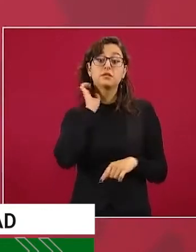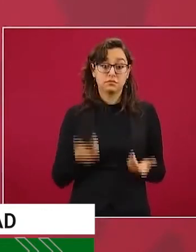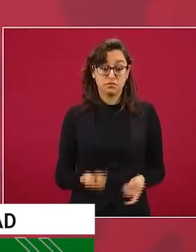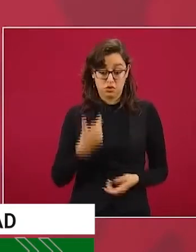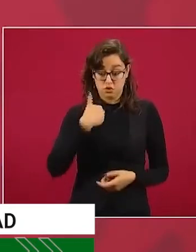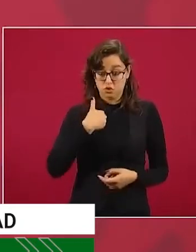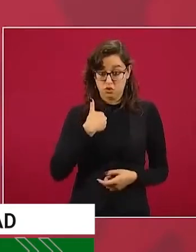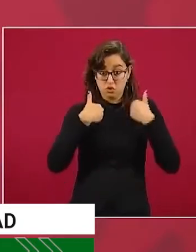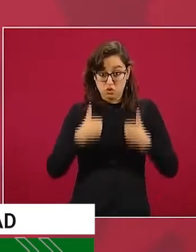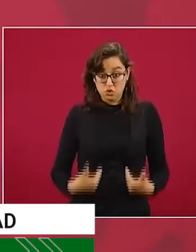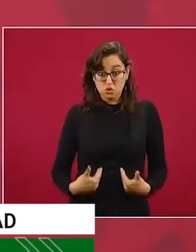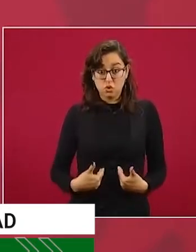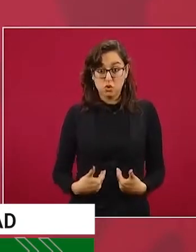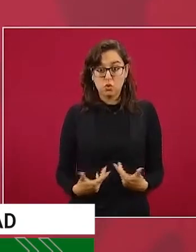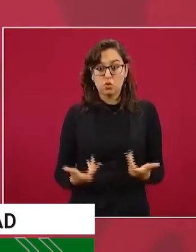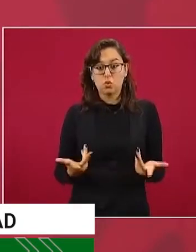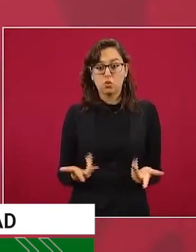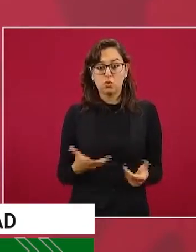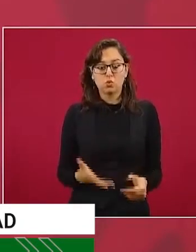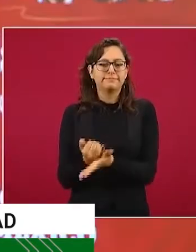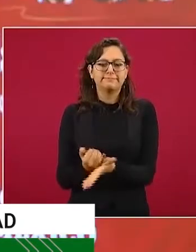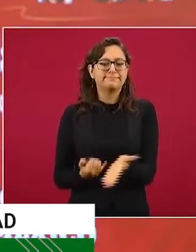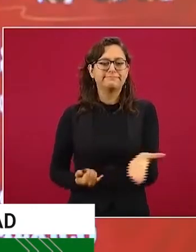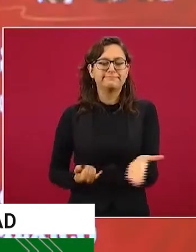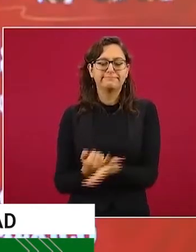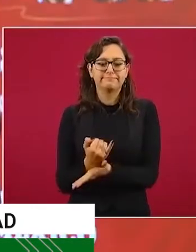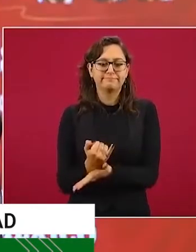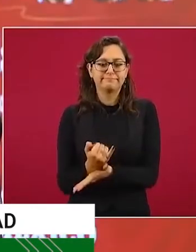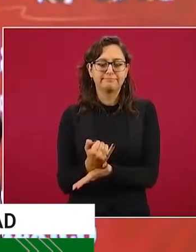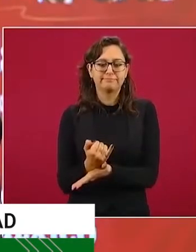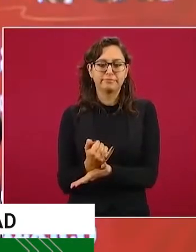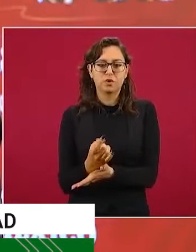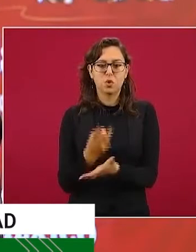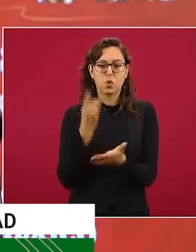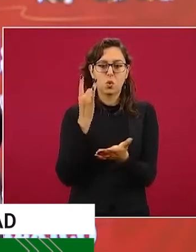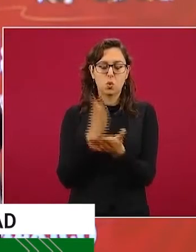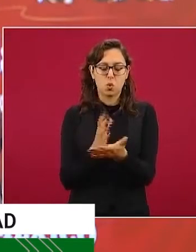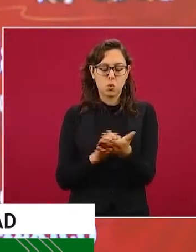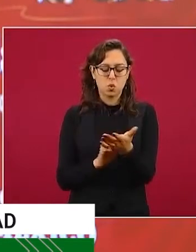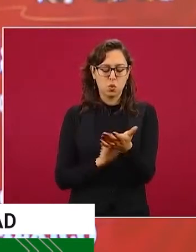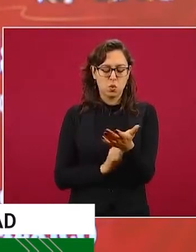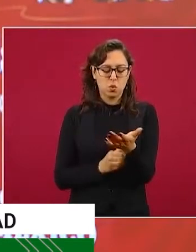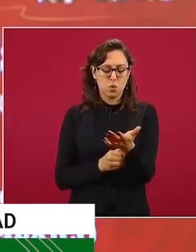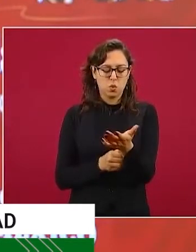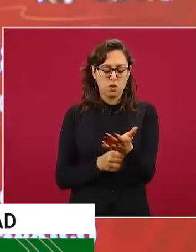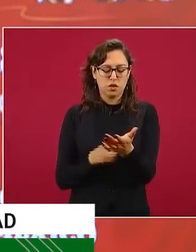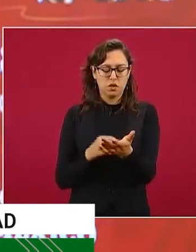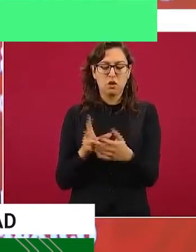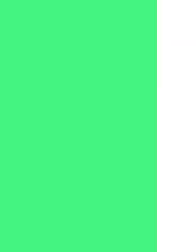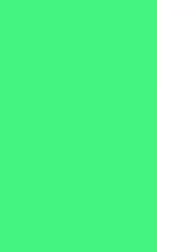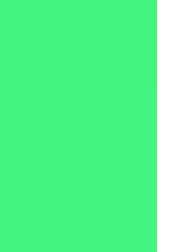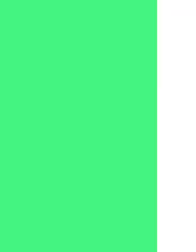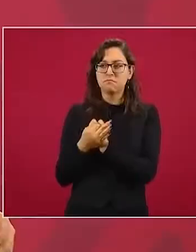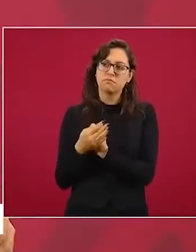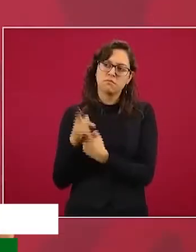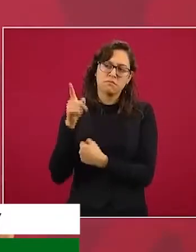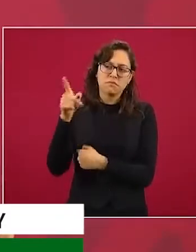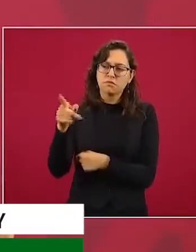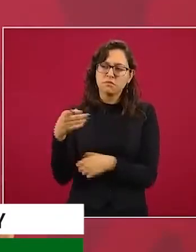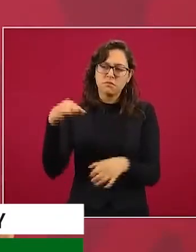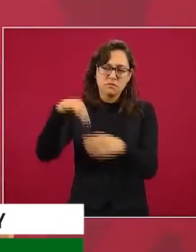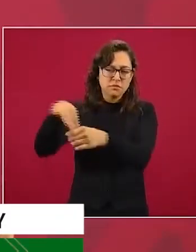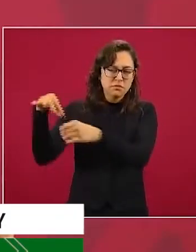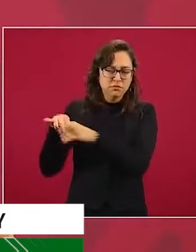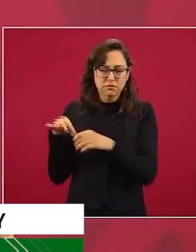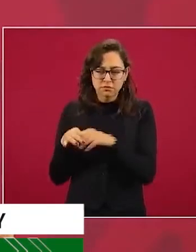postura es de que no haya persecución, que no haya venganzas políticas.